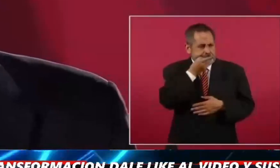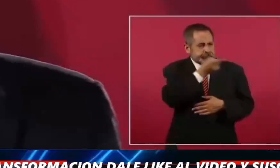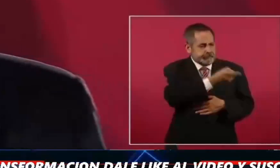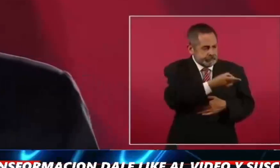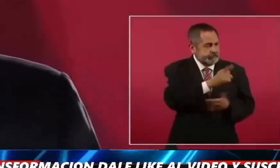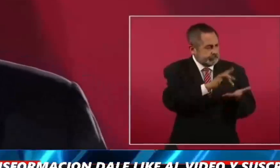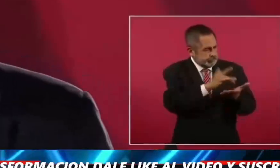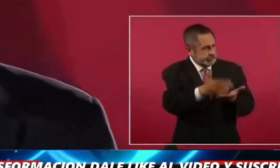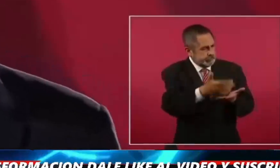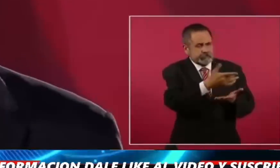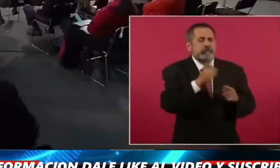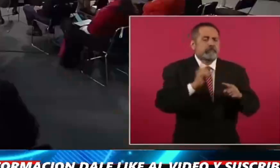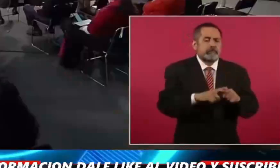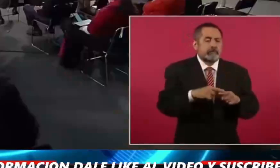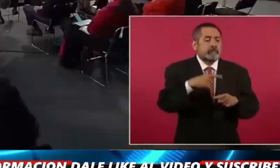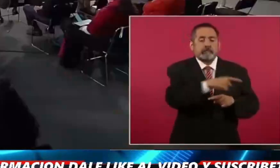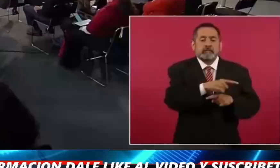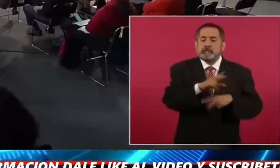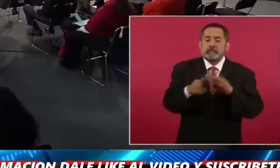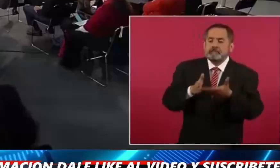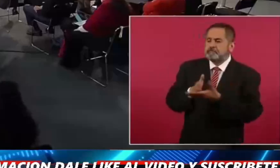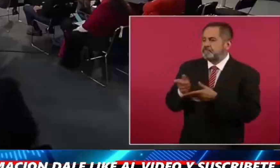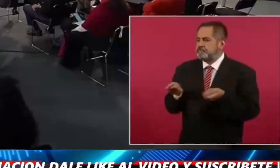de que no se metió